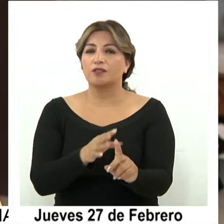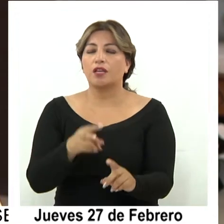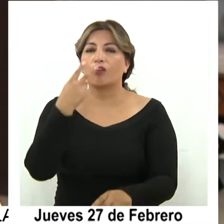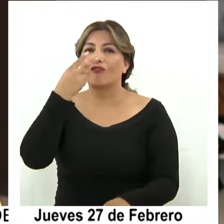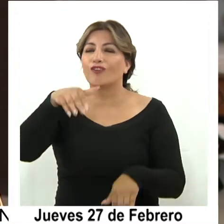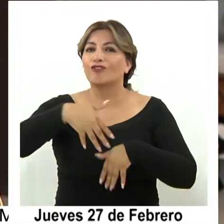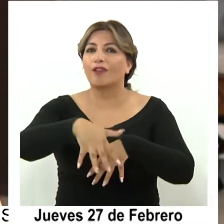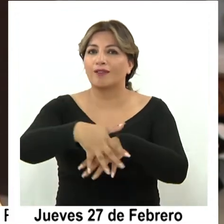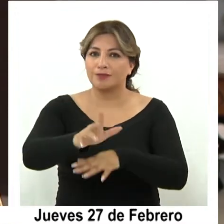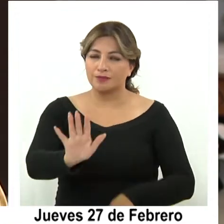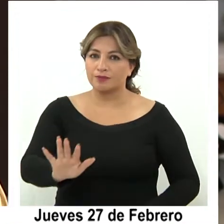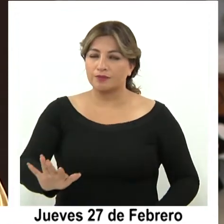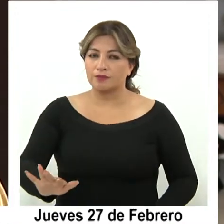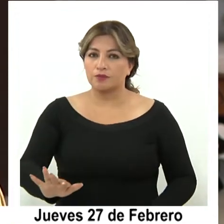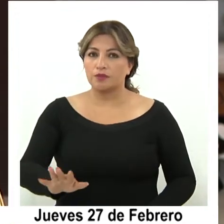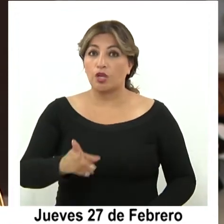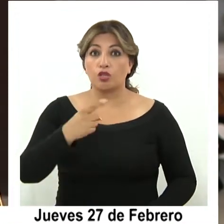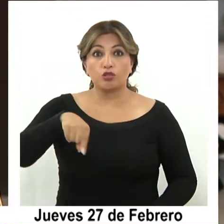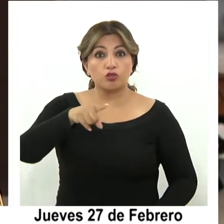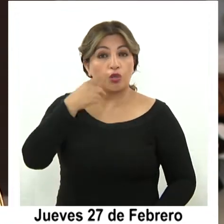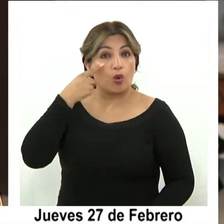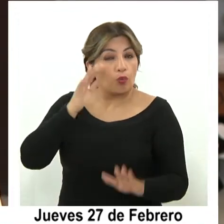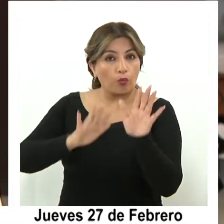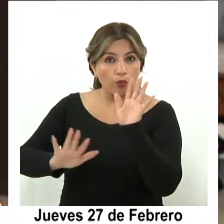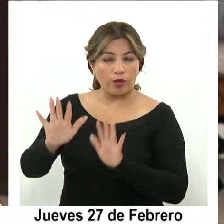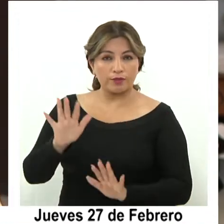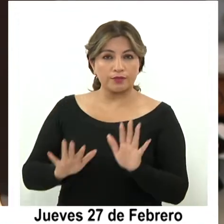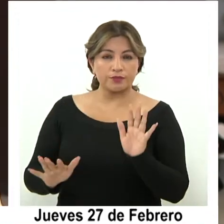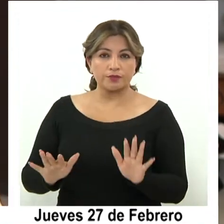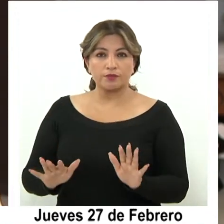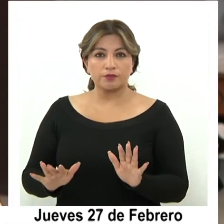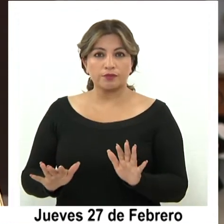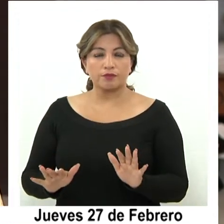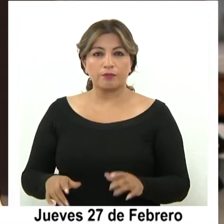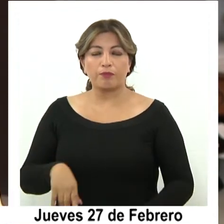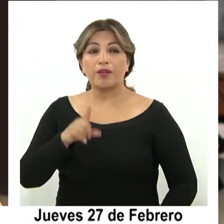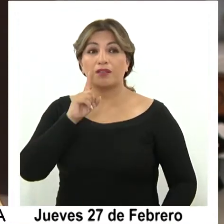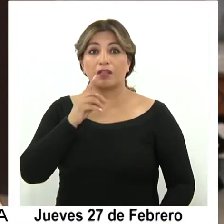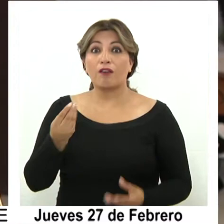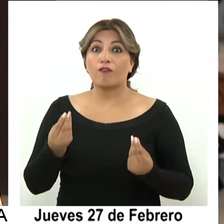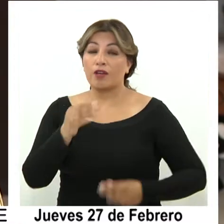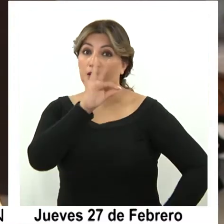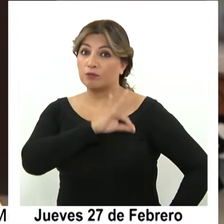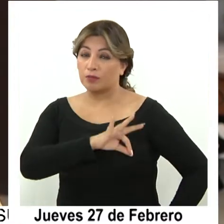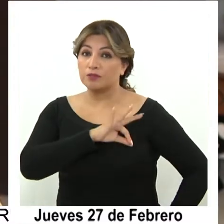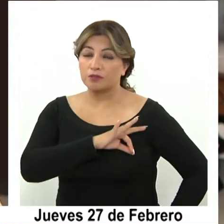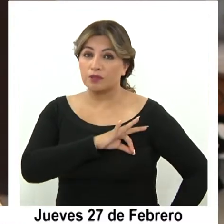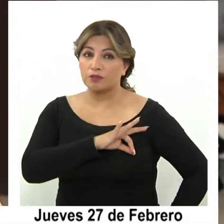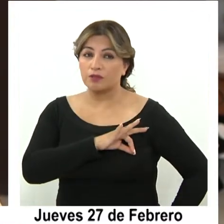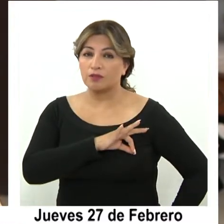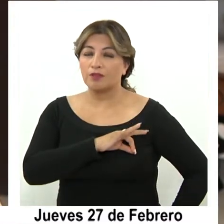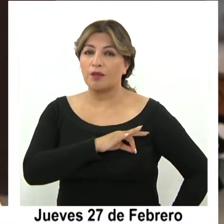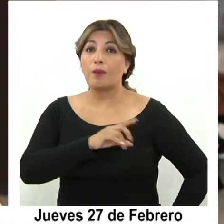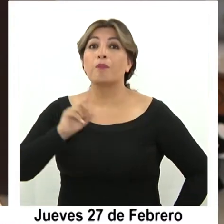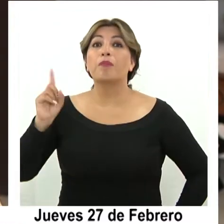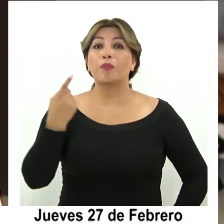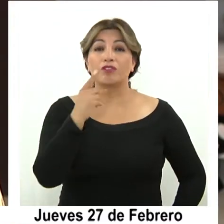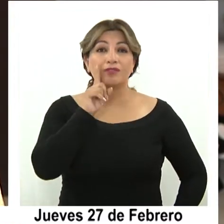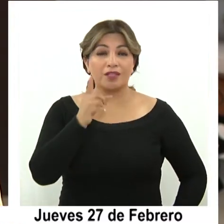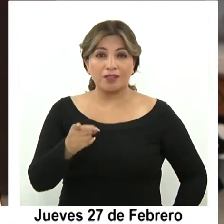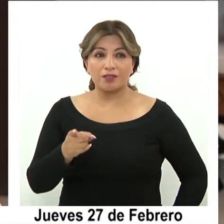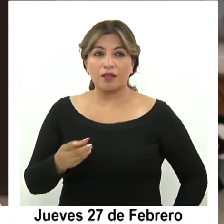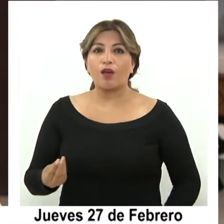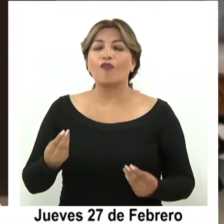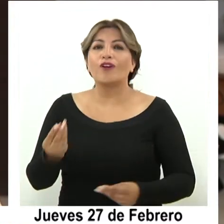que se ha visto en las calles. Y tenemos que tener mucho cuidado porque para poder tener buenas pensiones, nosotros tenemos que tener